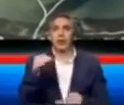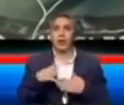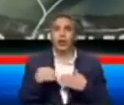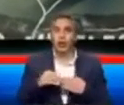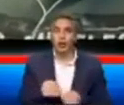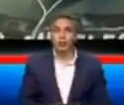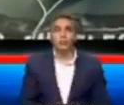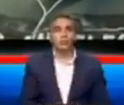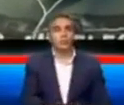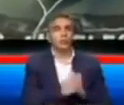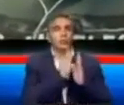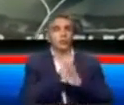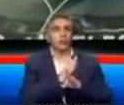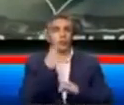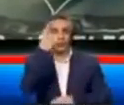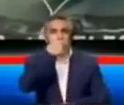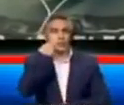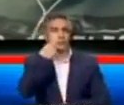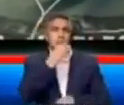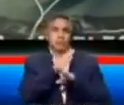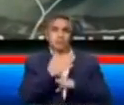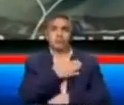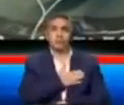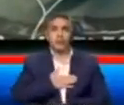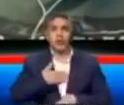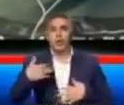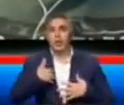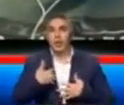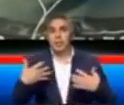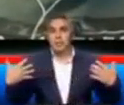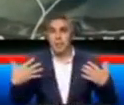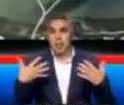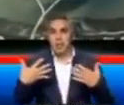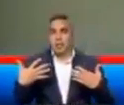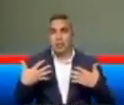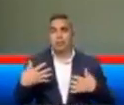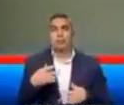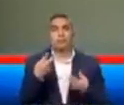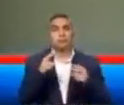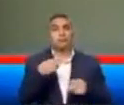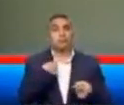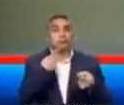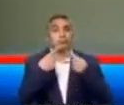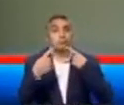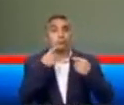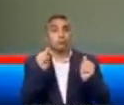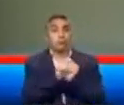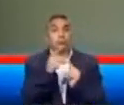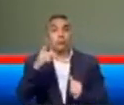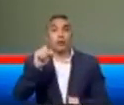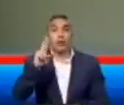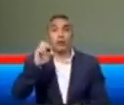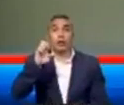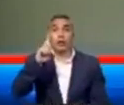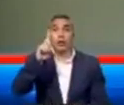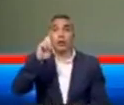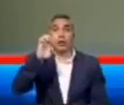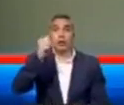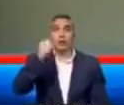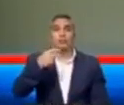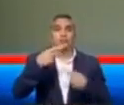el vídeo que protejamos a su identidad por temor y también cuenta que tuvo un diálogo con paredes y nos permitió